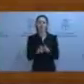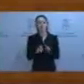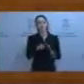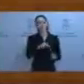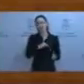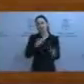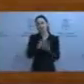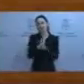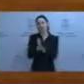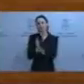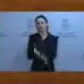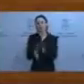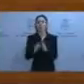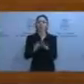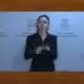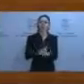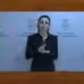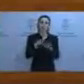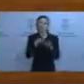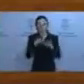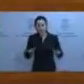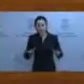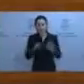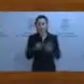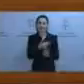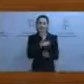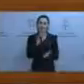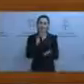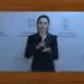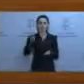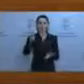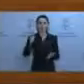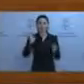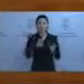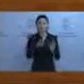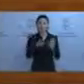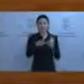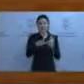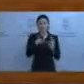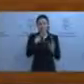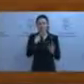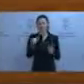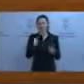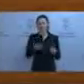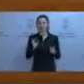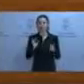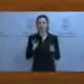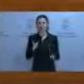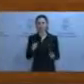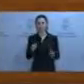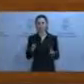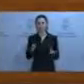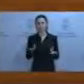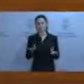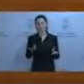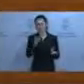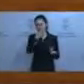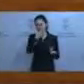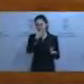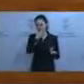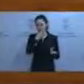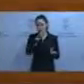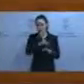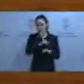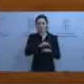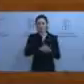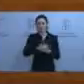conocidos que impida la contratación arbitraria y que mencioné anteriormente. El tercer punto, bien fácil y prometido por, bien fácil de cumplir